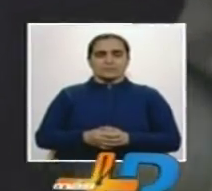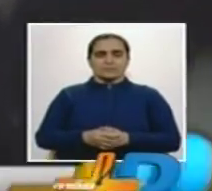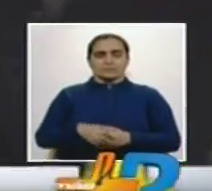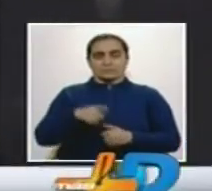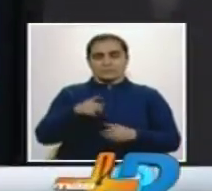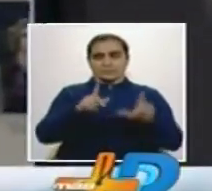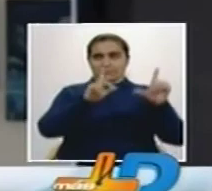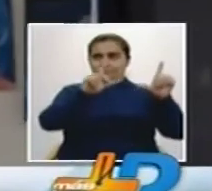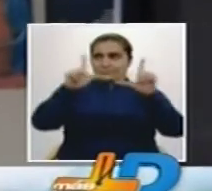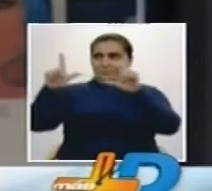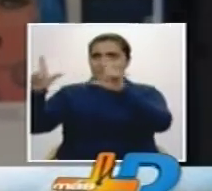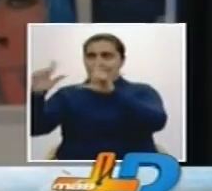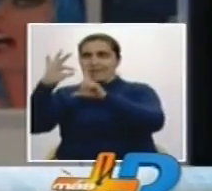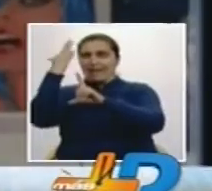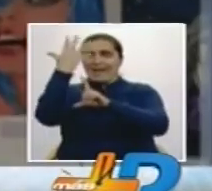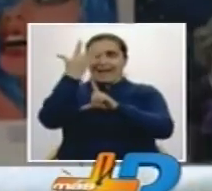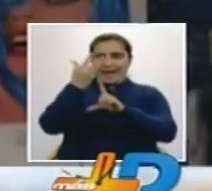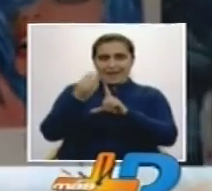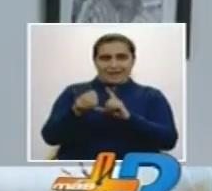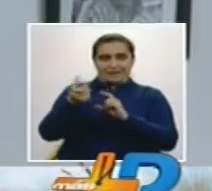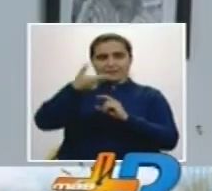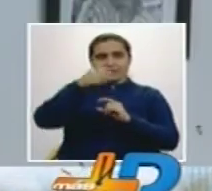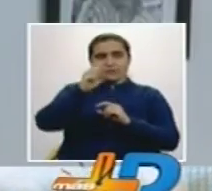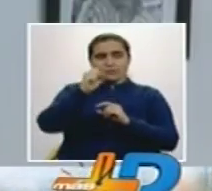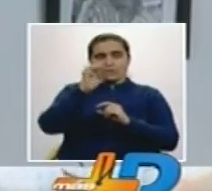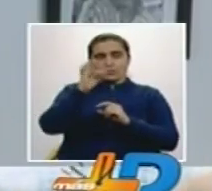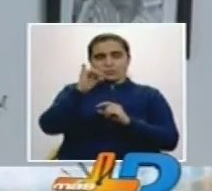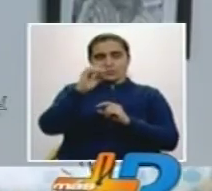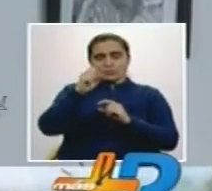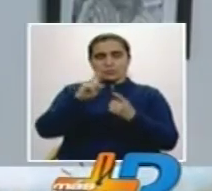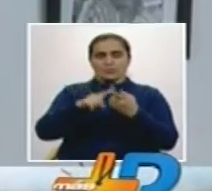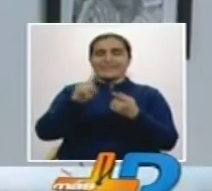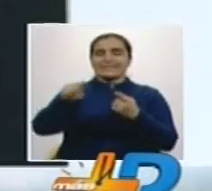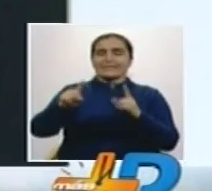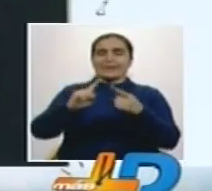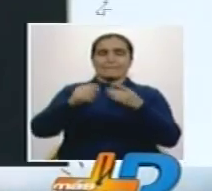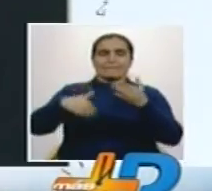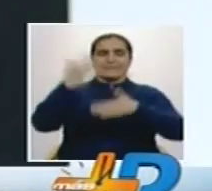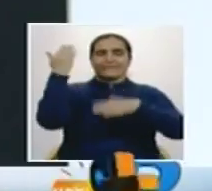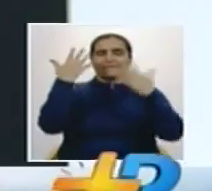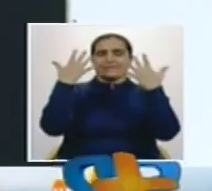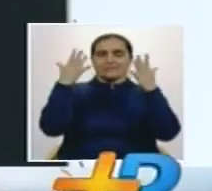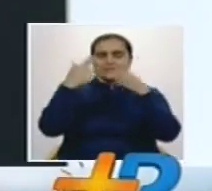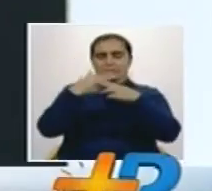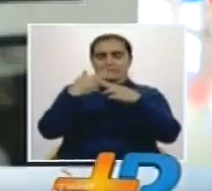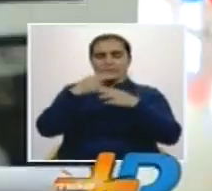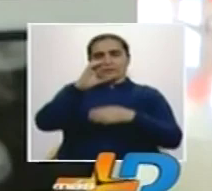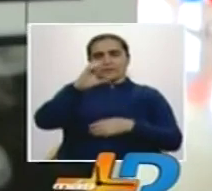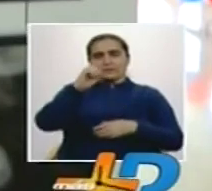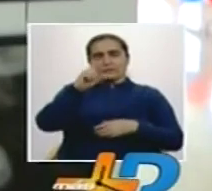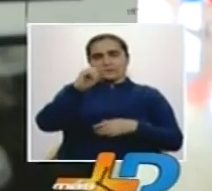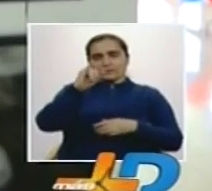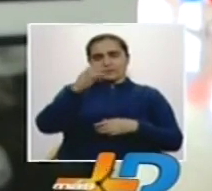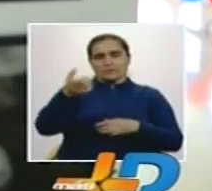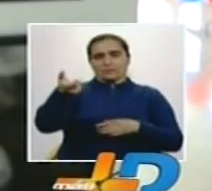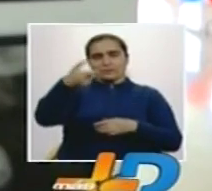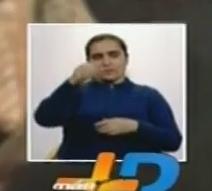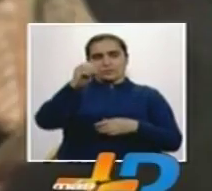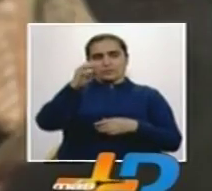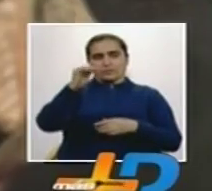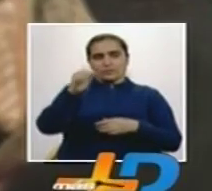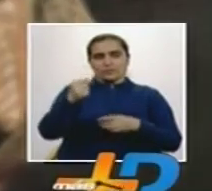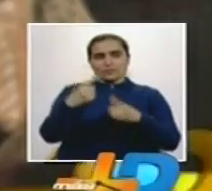Con la exposición de arte gótico Carmesí se dio apertura al 10º Festival Cali Gothic 2015, en el que se exhiben obras pictóricas y fotografía